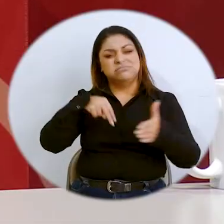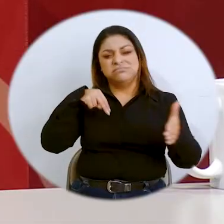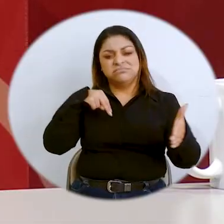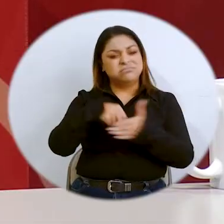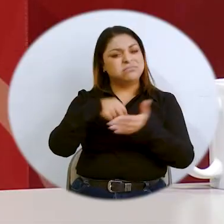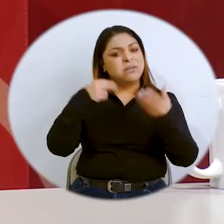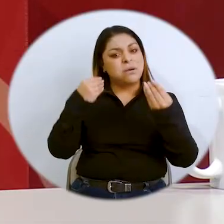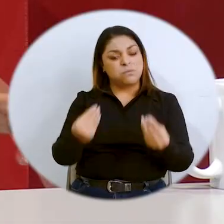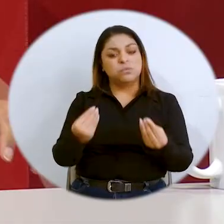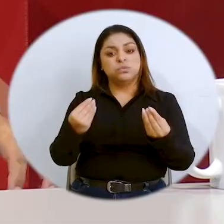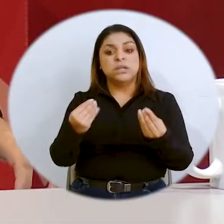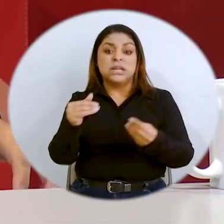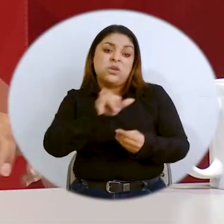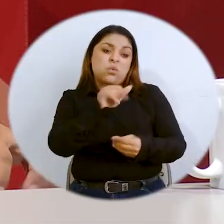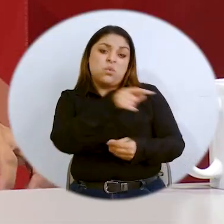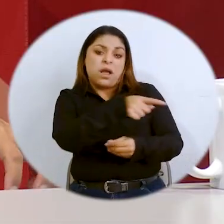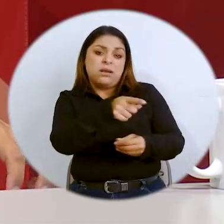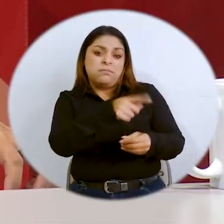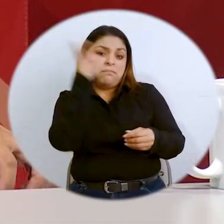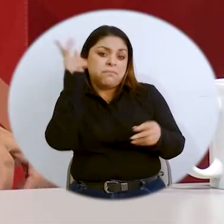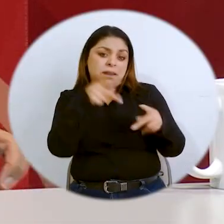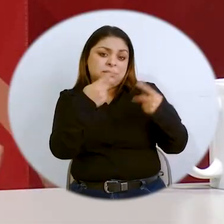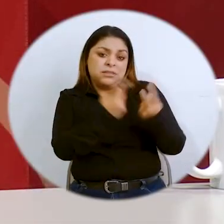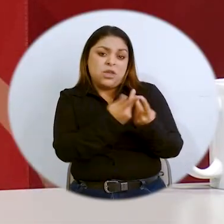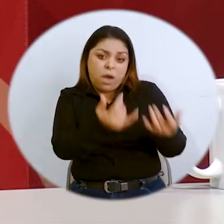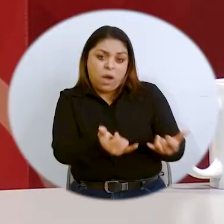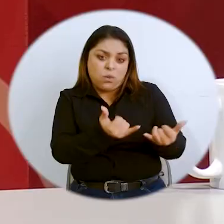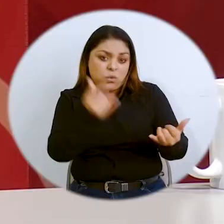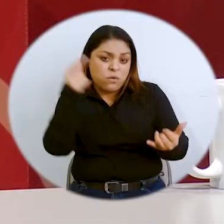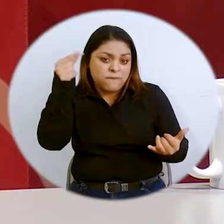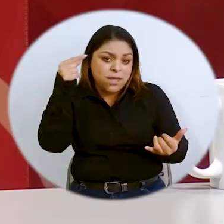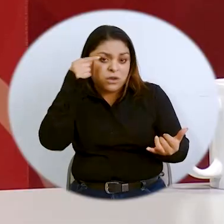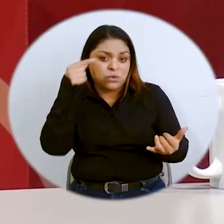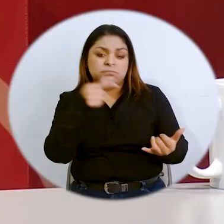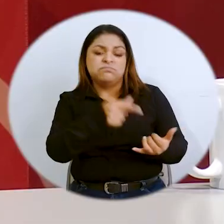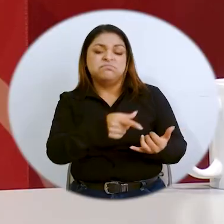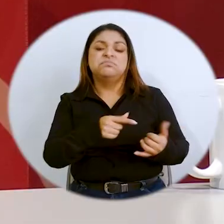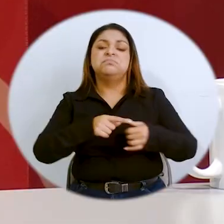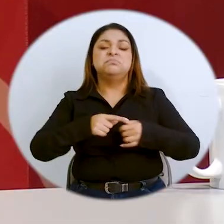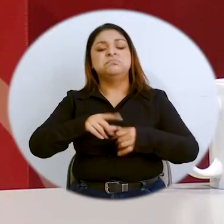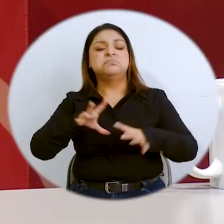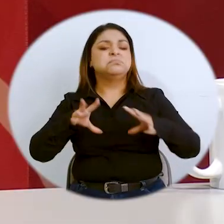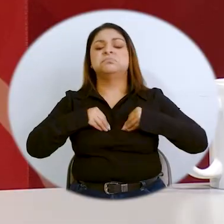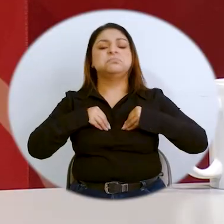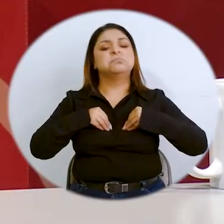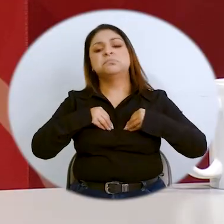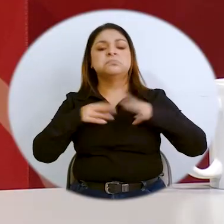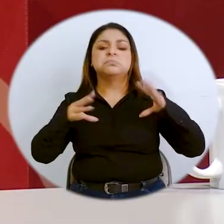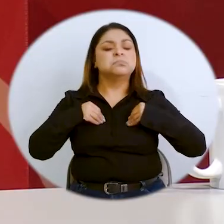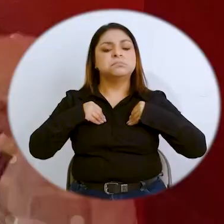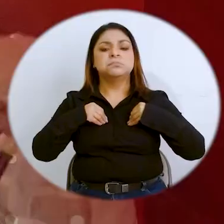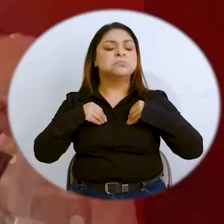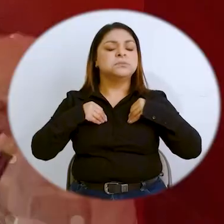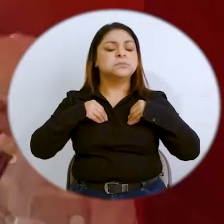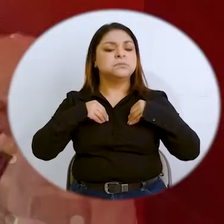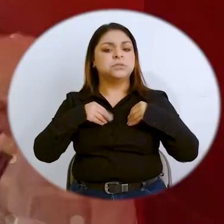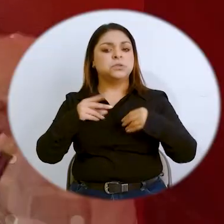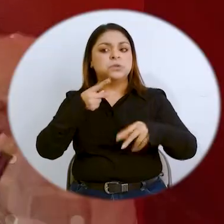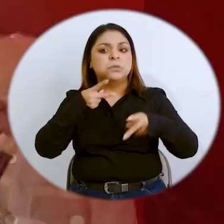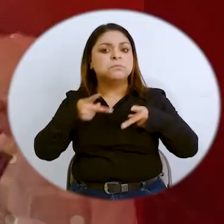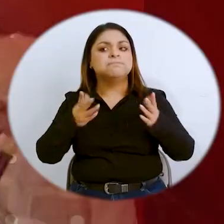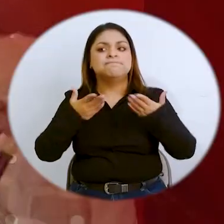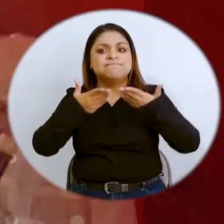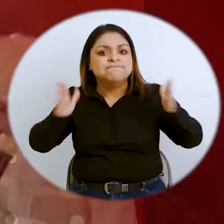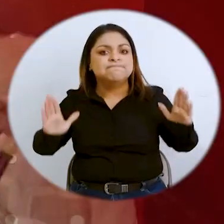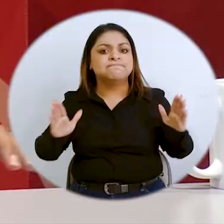obstruye, ¿verdad? Como el partido de gobierno, si no logra consensos que de verdad permitan y se visualicen mejoras para